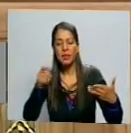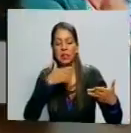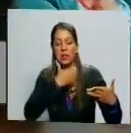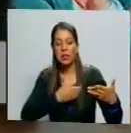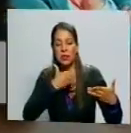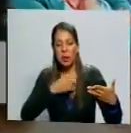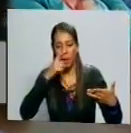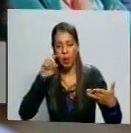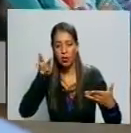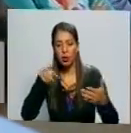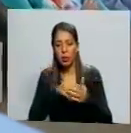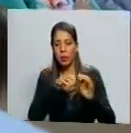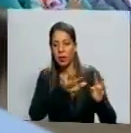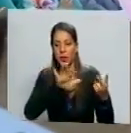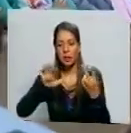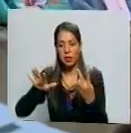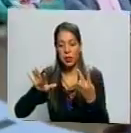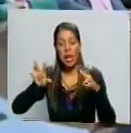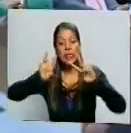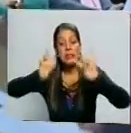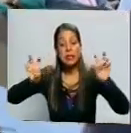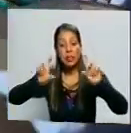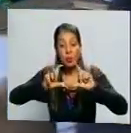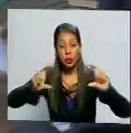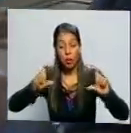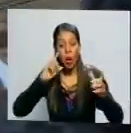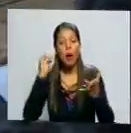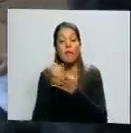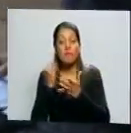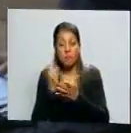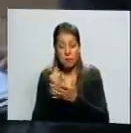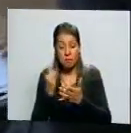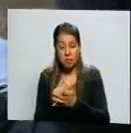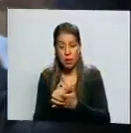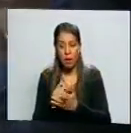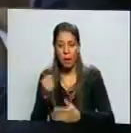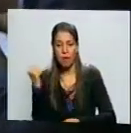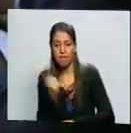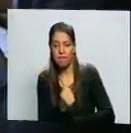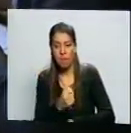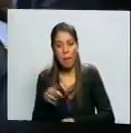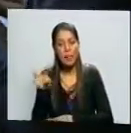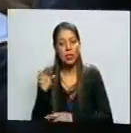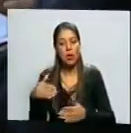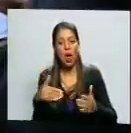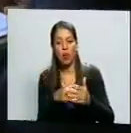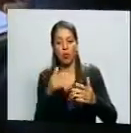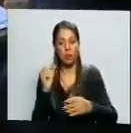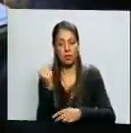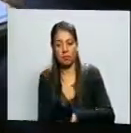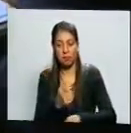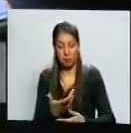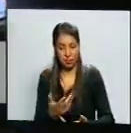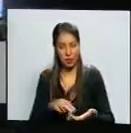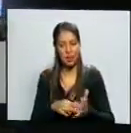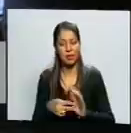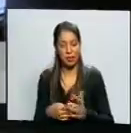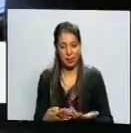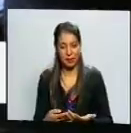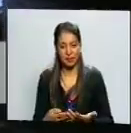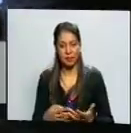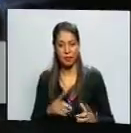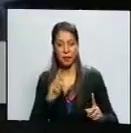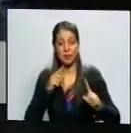diciembre del 2017, titulado Las pruebas del crimen económico contra Venezuela, donde establece como